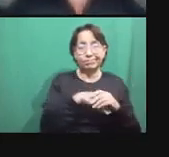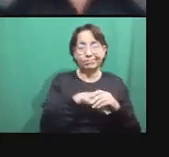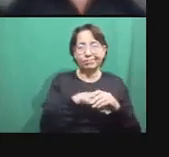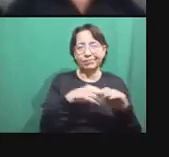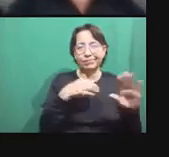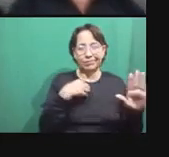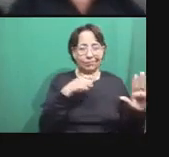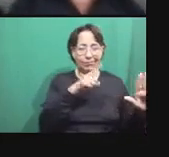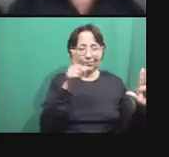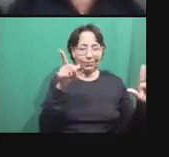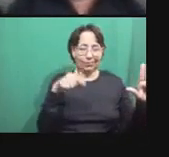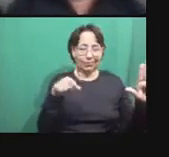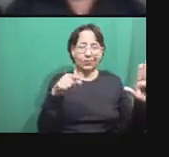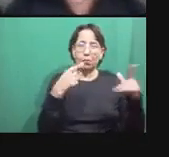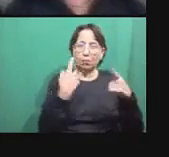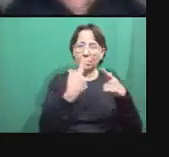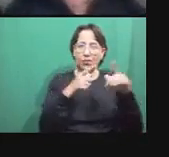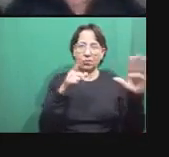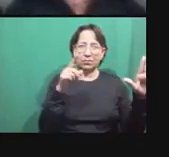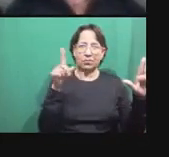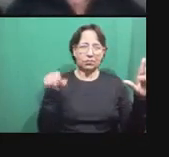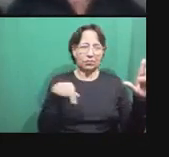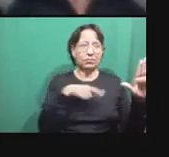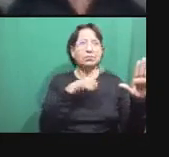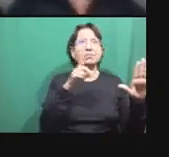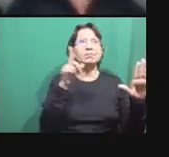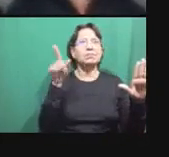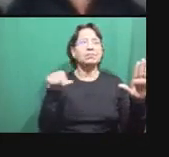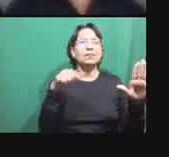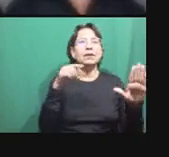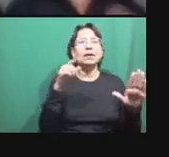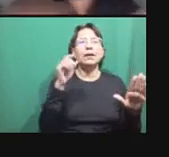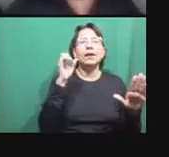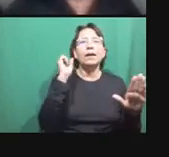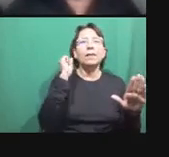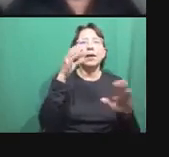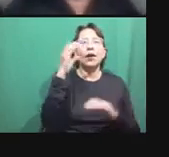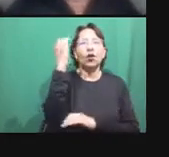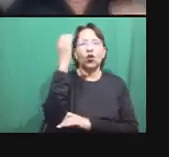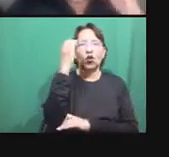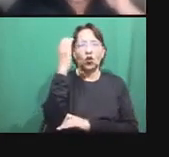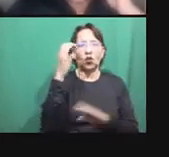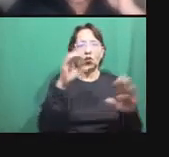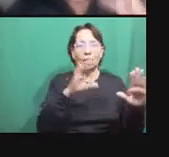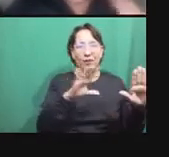de hacer lo mismo con la oficina de Bancolombia que hay allí y toda una